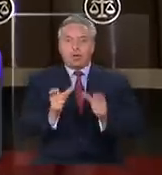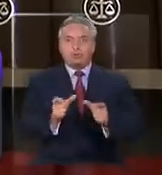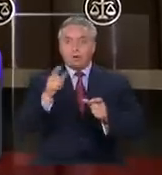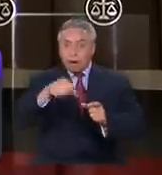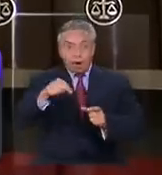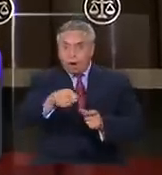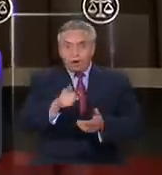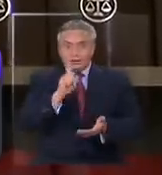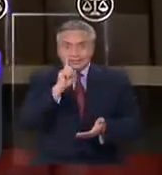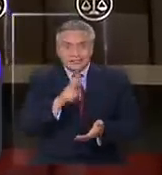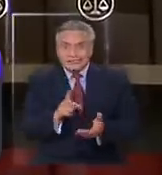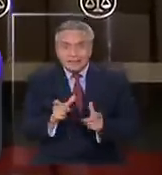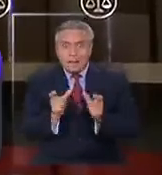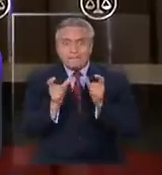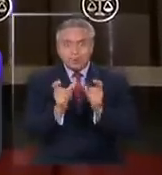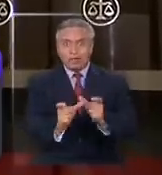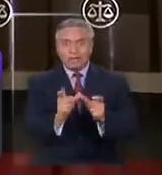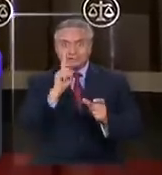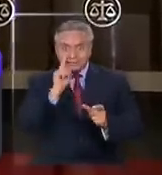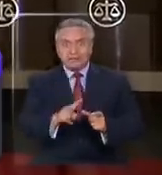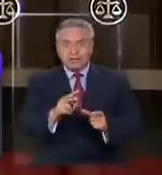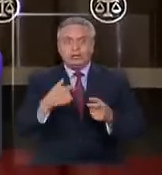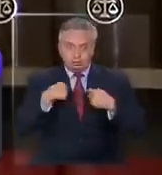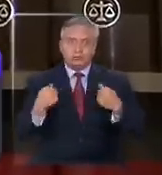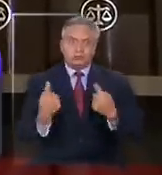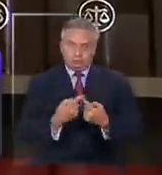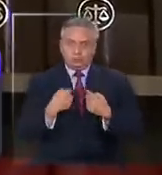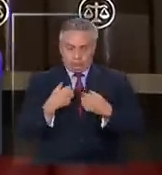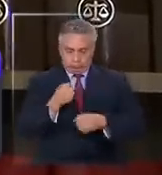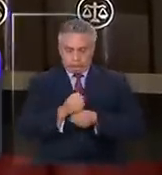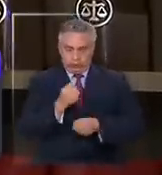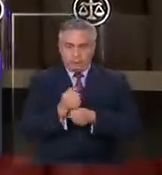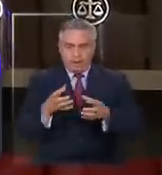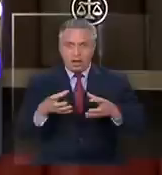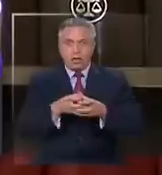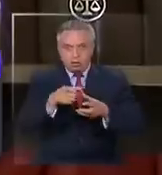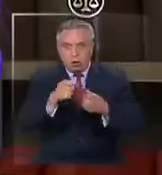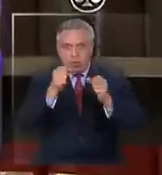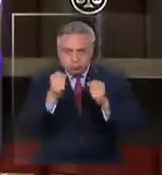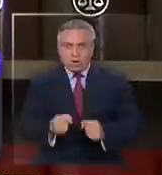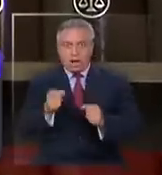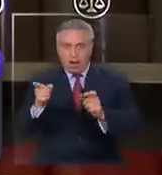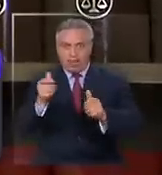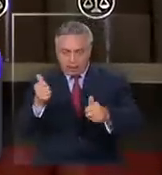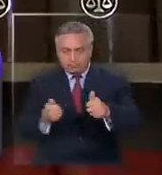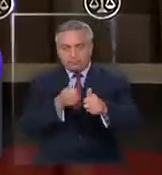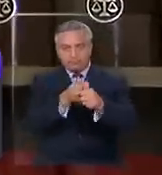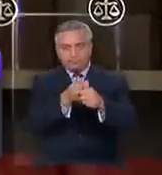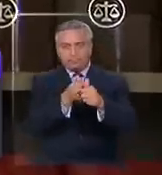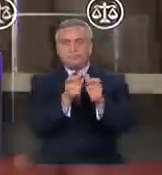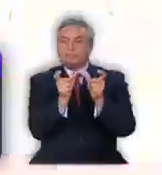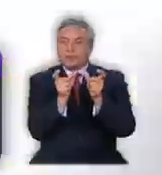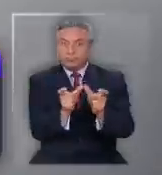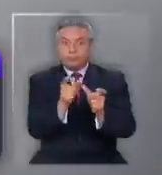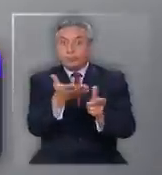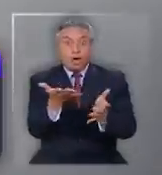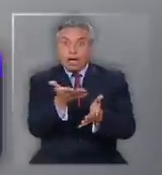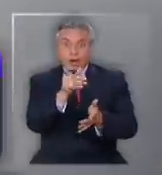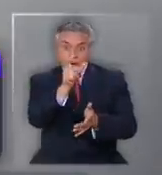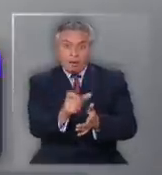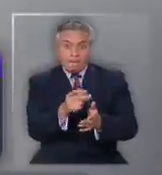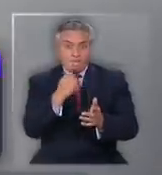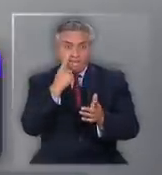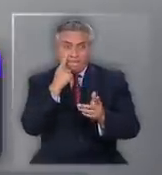no lo está teniendo. Y por ende, parte de nuestro trabajo es que ella puede acceder a este tipo de protección porque claramente hay un riesgo para ella.